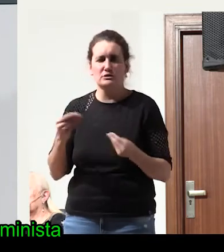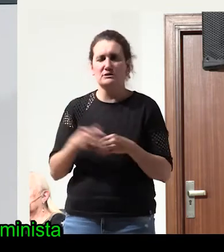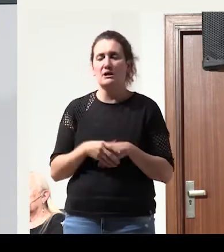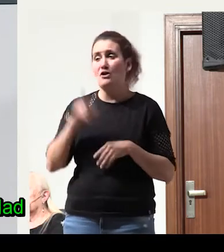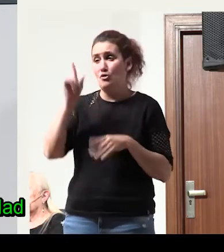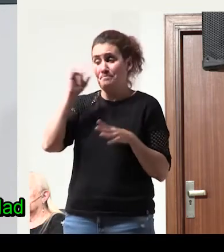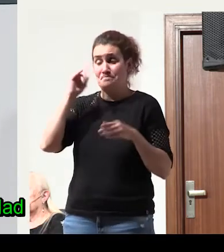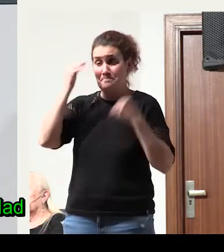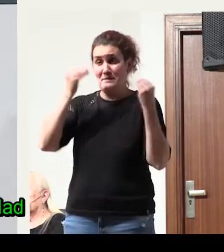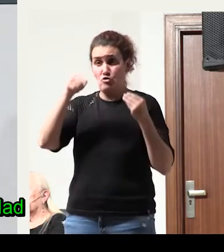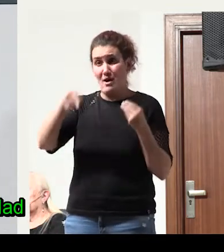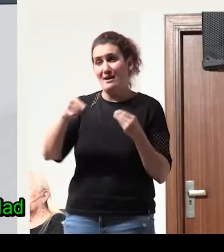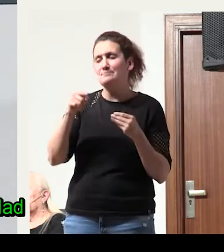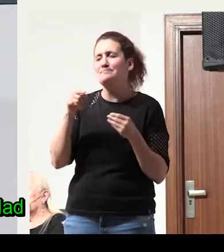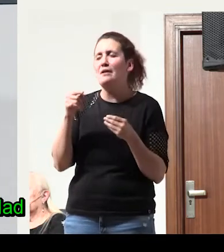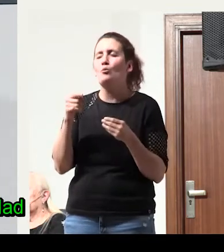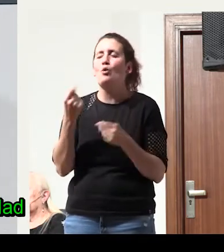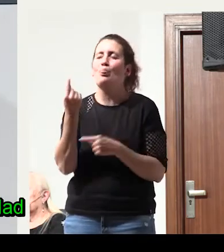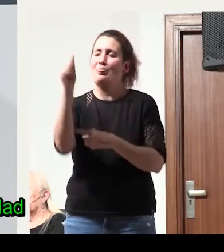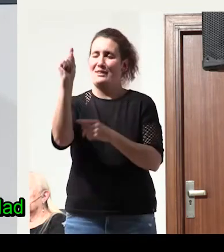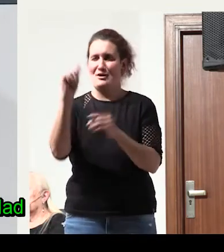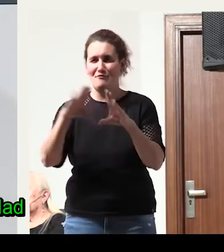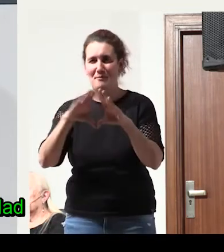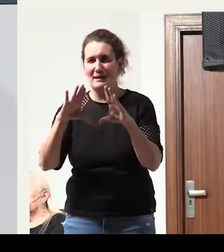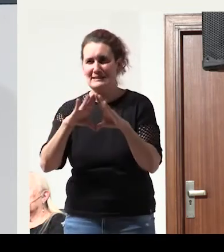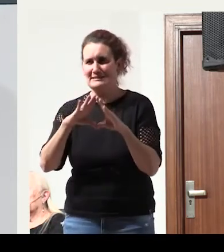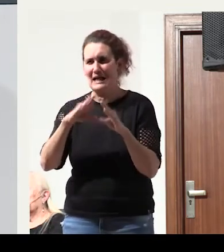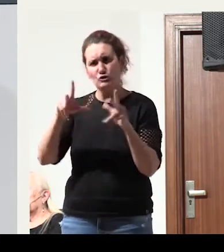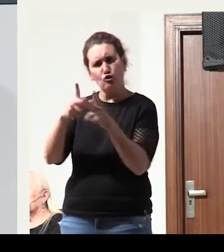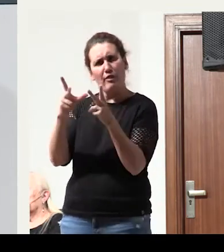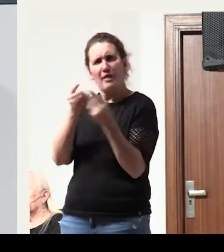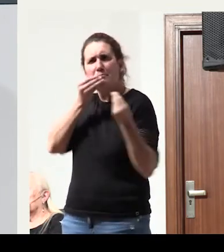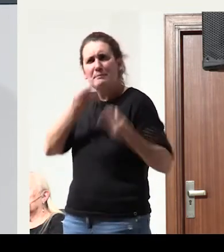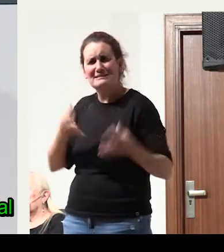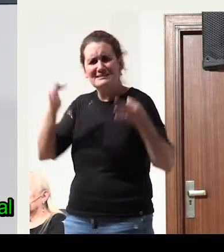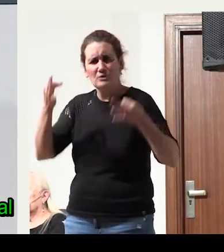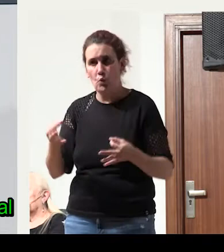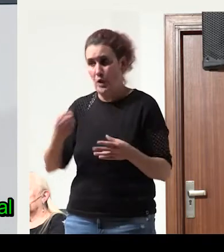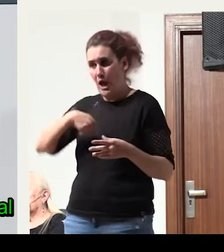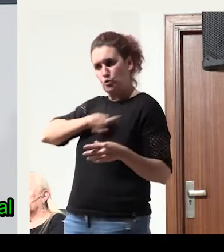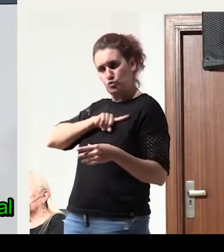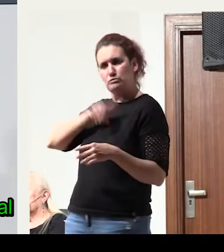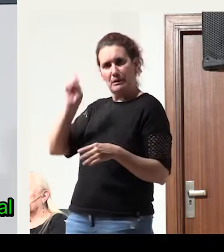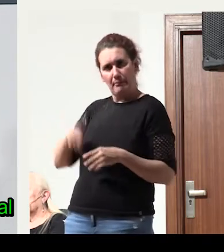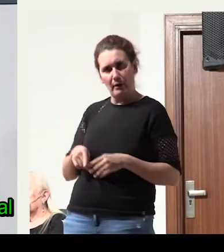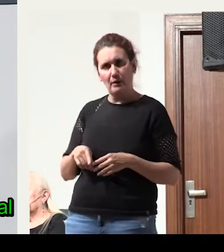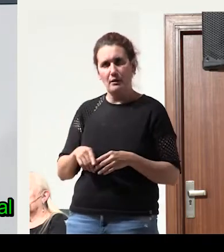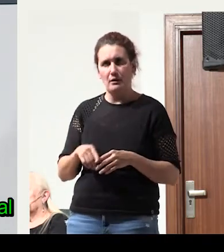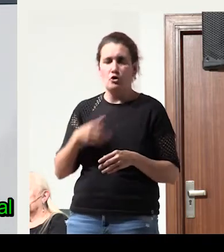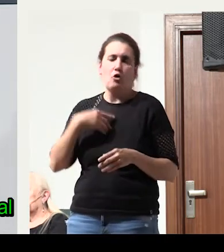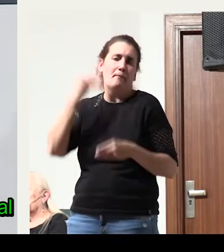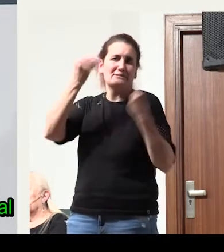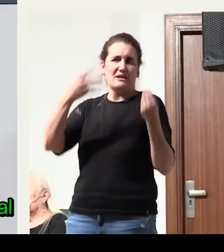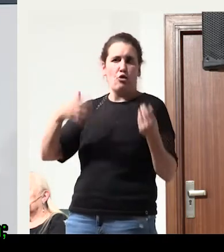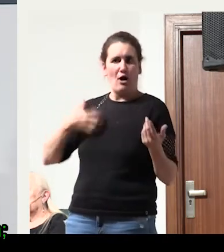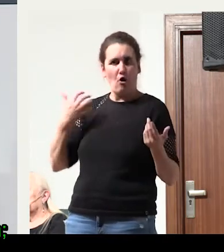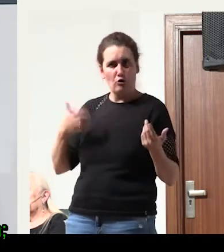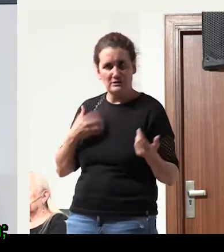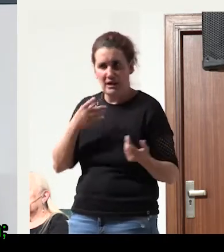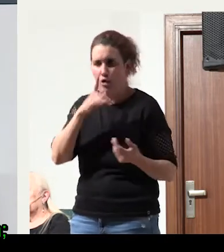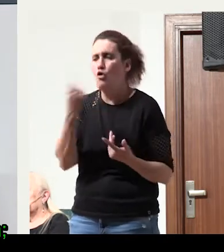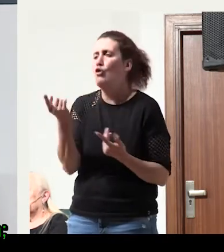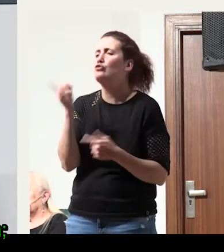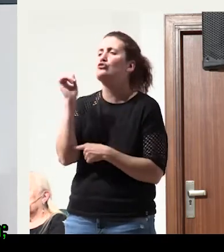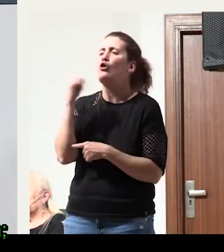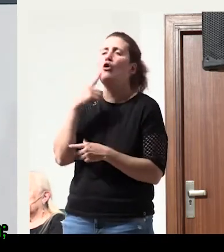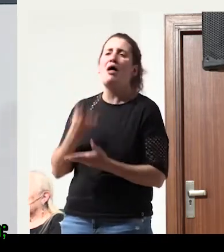toque feminista, le puede venir bien a la sociedad y nos puede venir bien a nosotras, estoy pensándolo egoístamente, no solo en la aportación social que se puede hacer. Entonces,